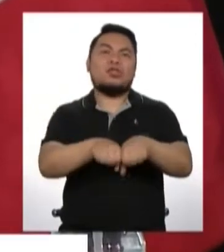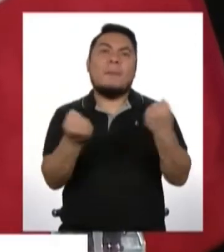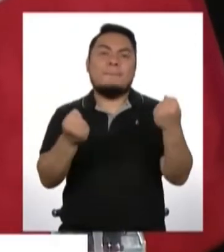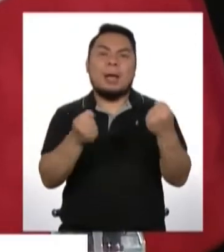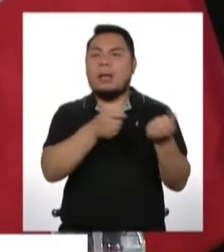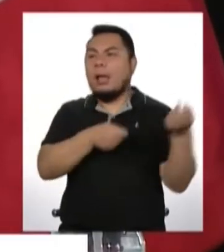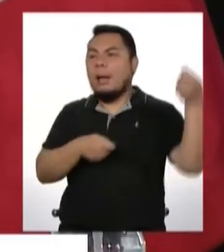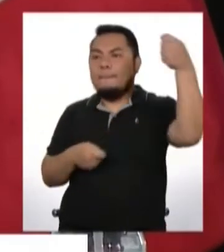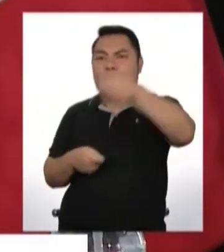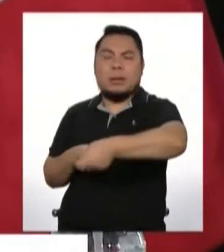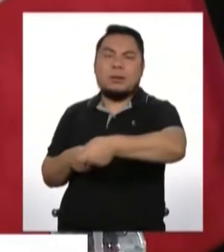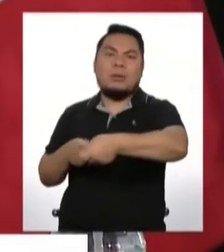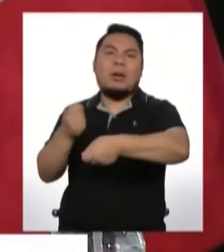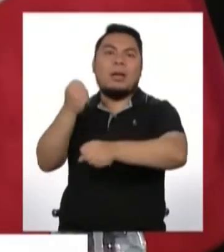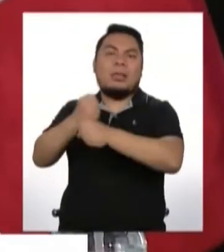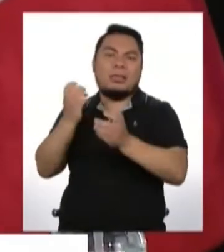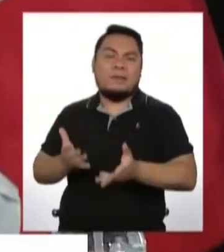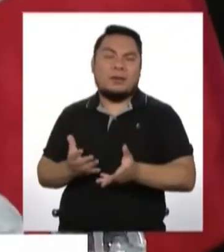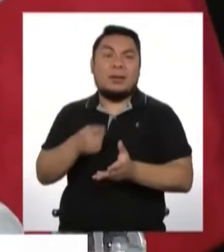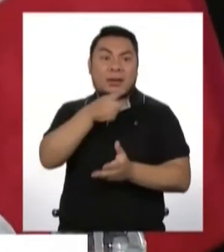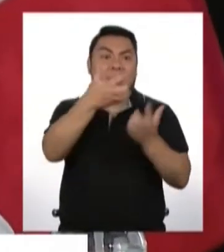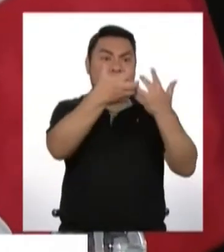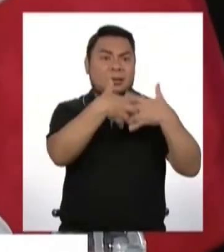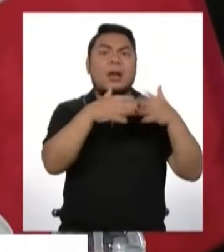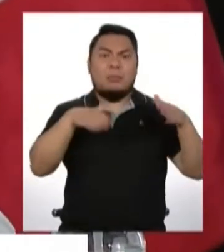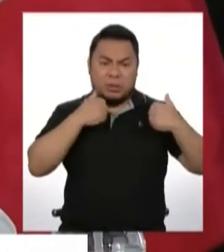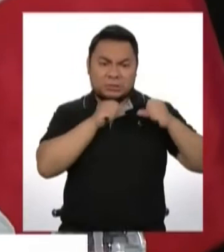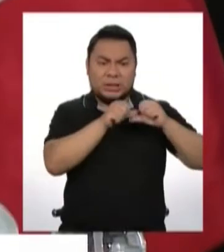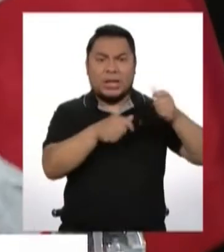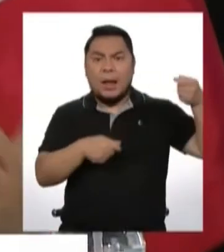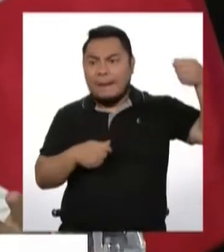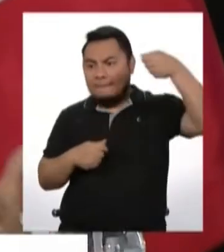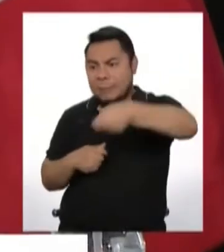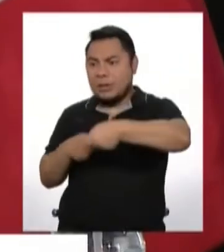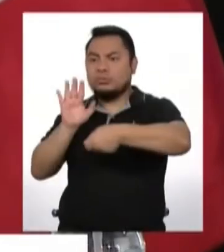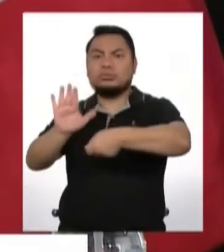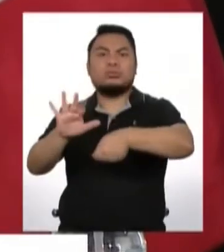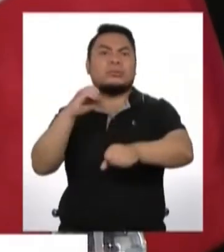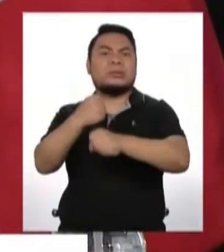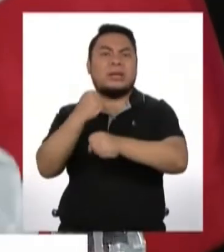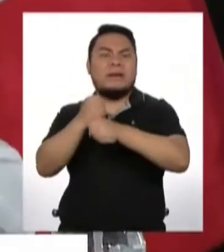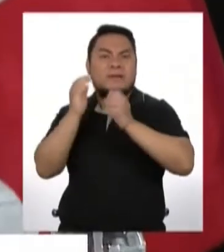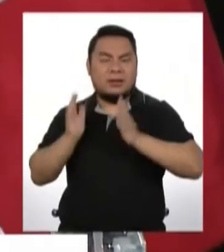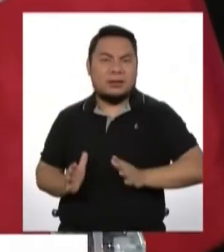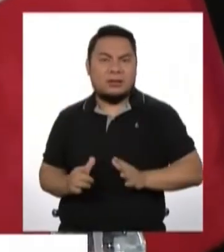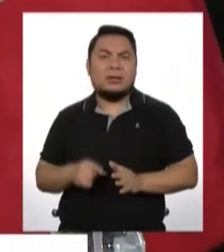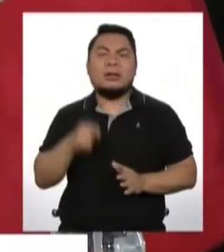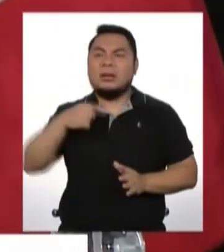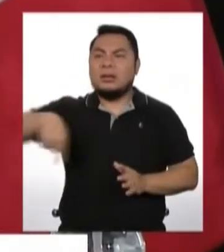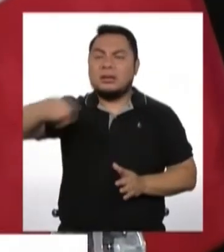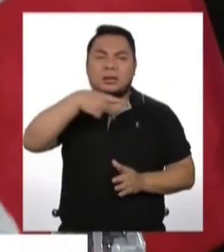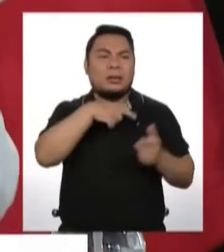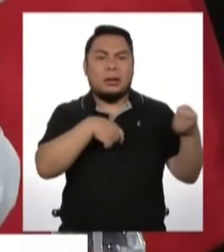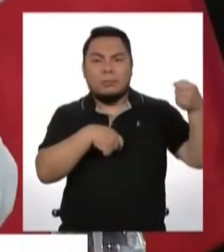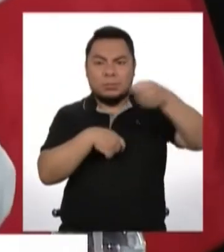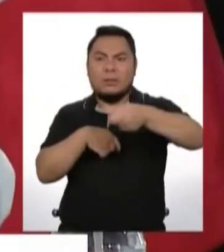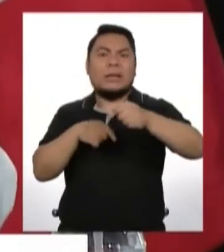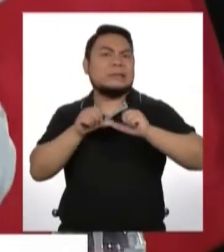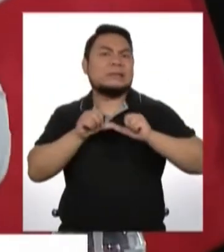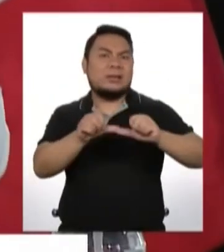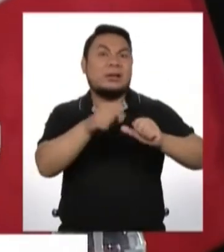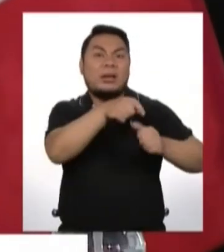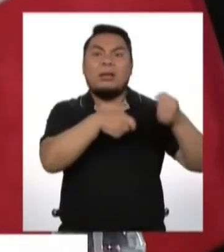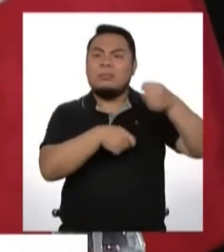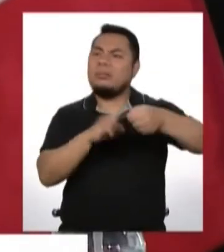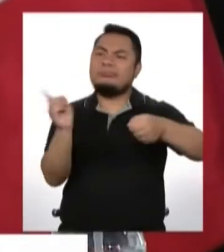pagos, que las empresas puedan seguir atendiendo a sus trabajadores, a sus proveedores, y los proveedores,